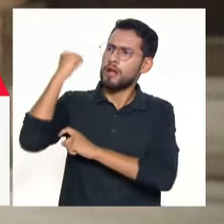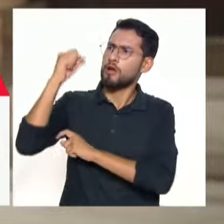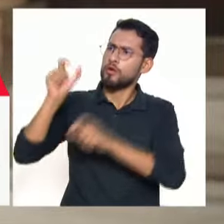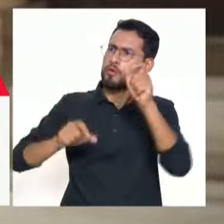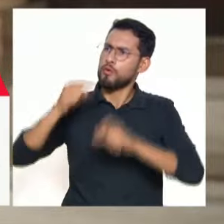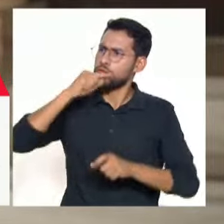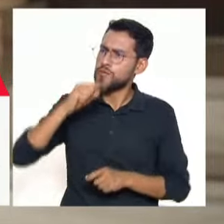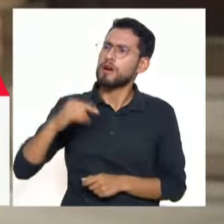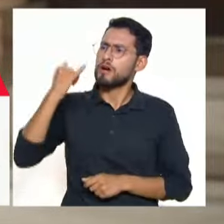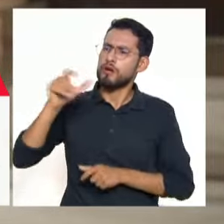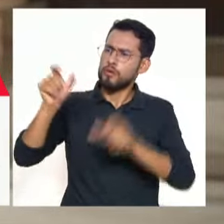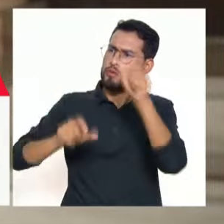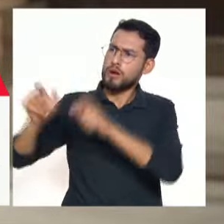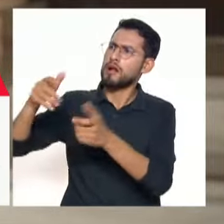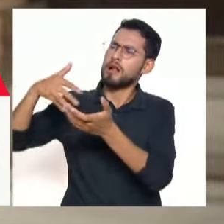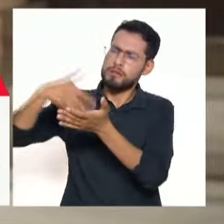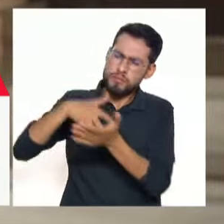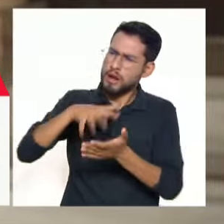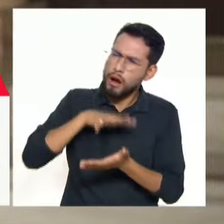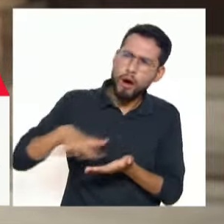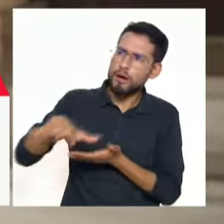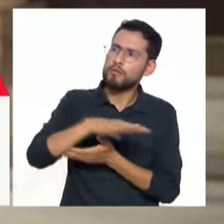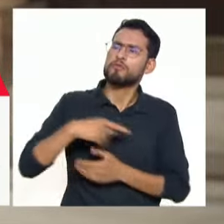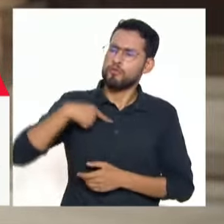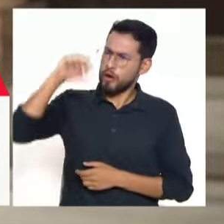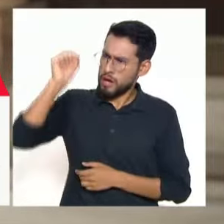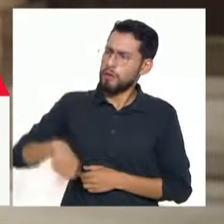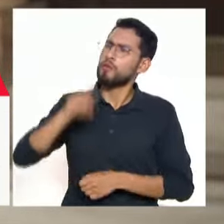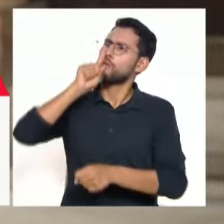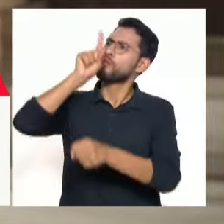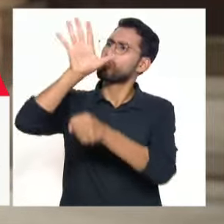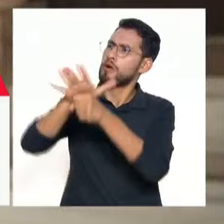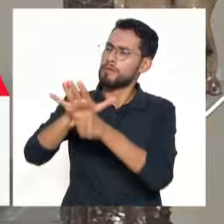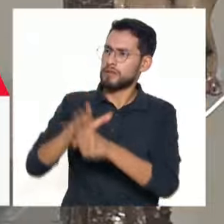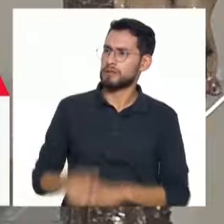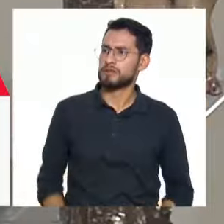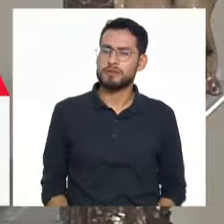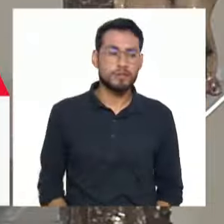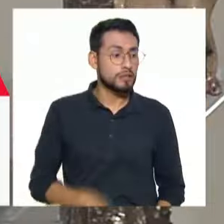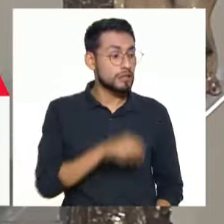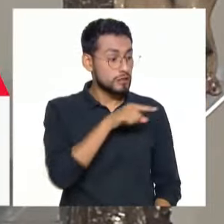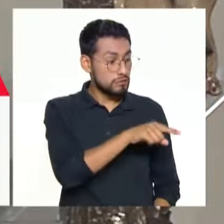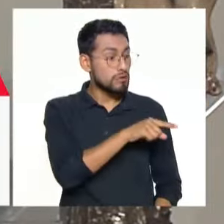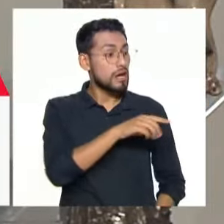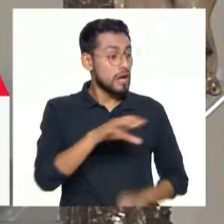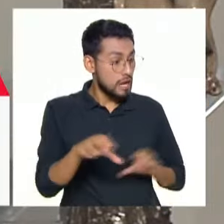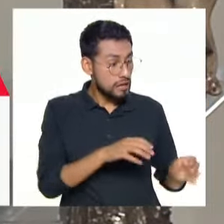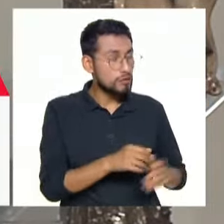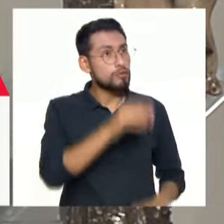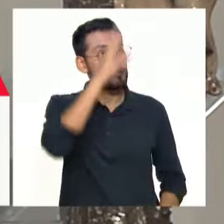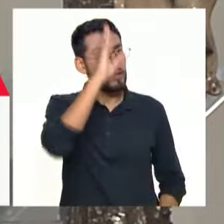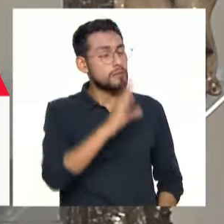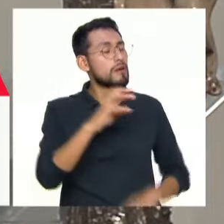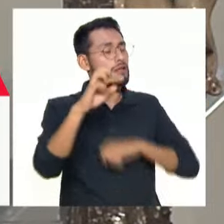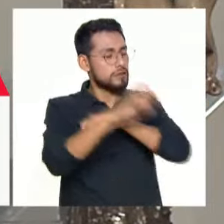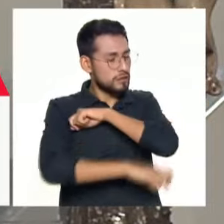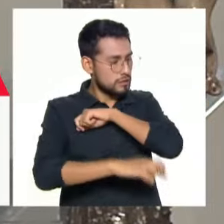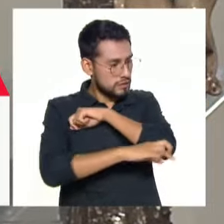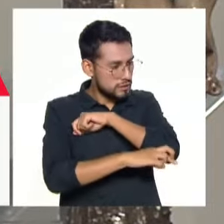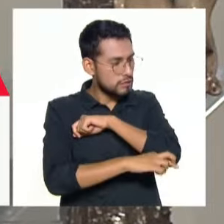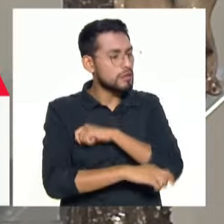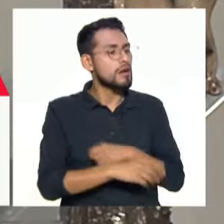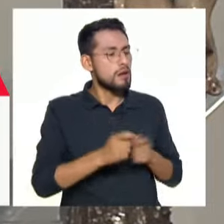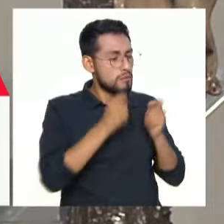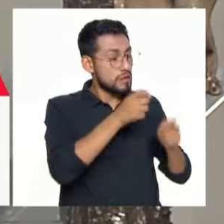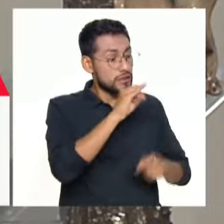derechos de las mujeres y de las poblaciones más vulnerables, sí, prometo. Si así lo hiciera, que Dios y la patria